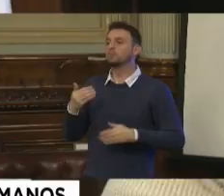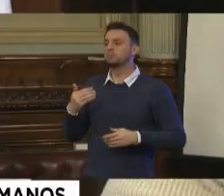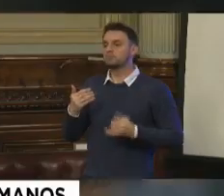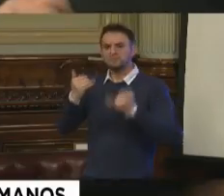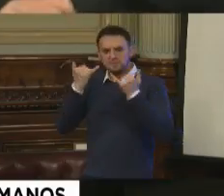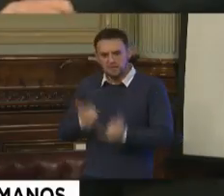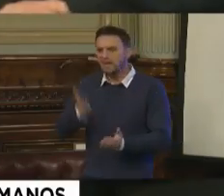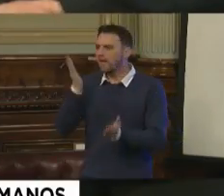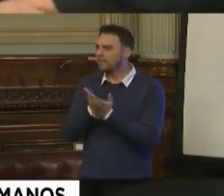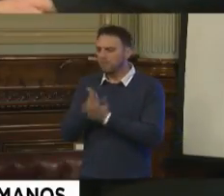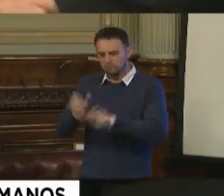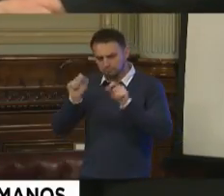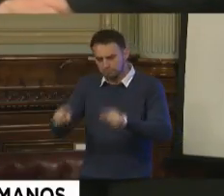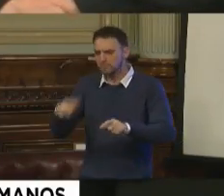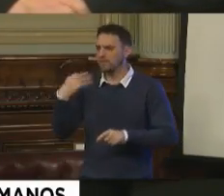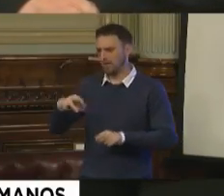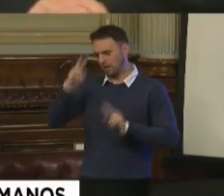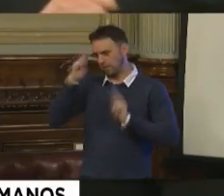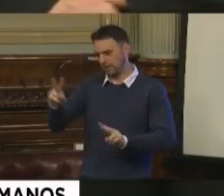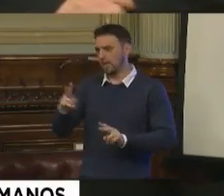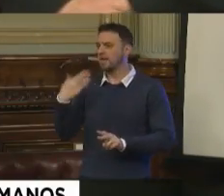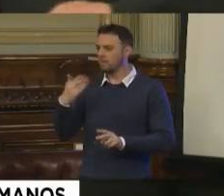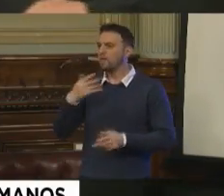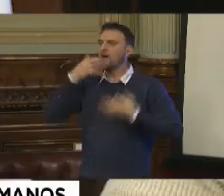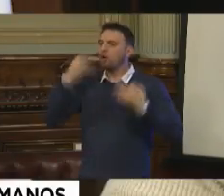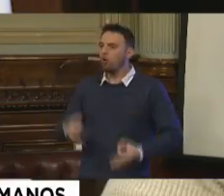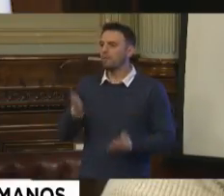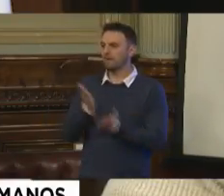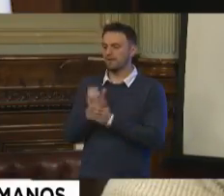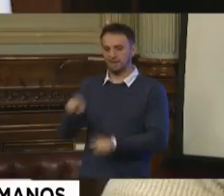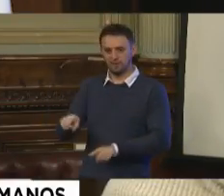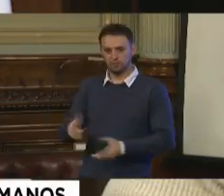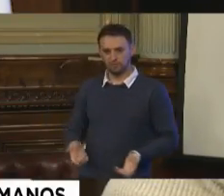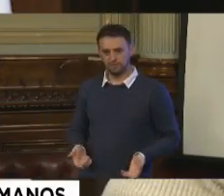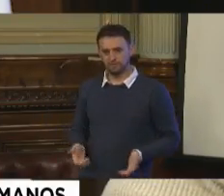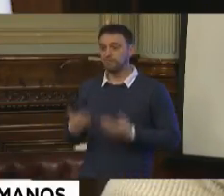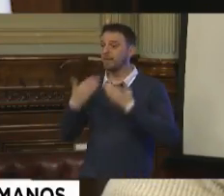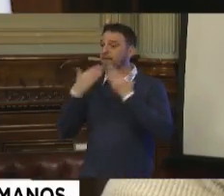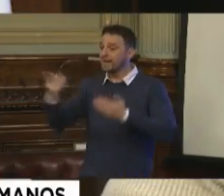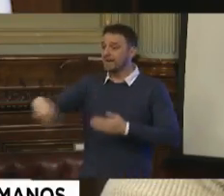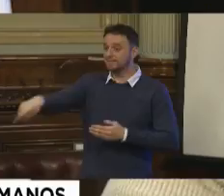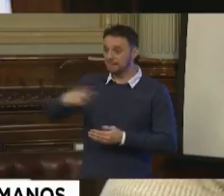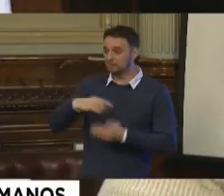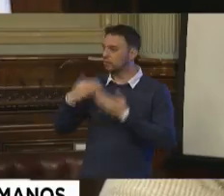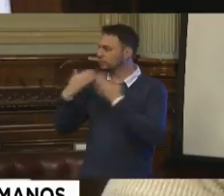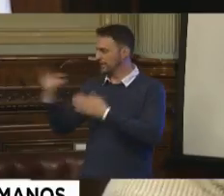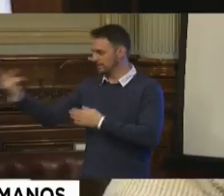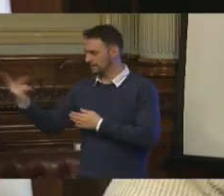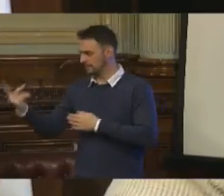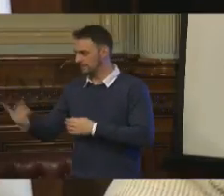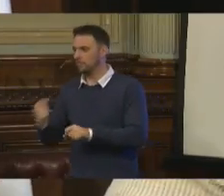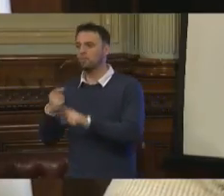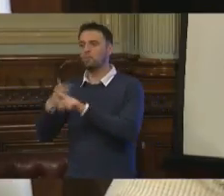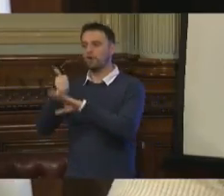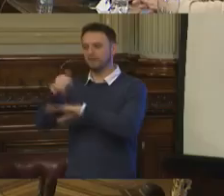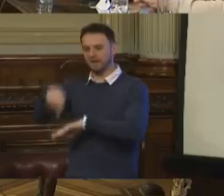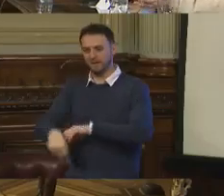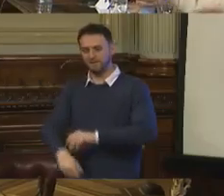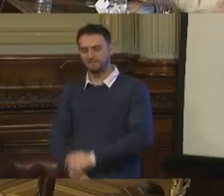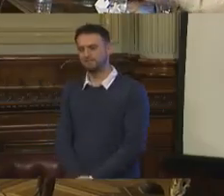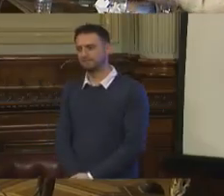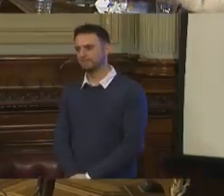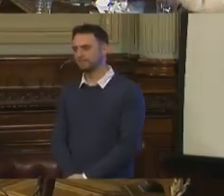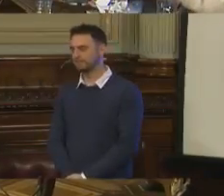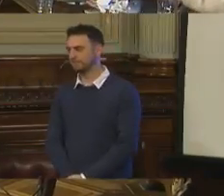tengan todo lo que realmente necesitan y puedan cumplirse sus derechos como corresponde así que gracias a todos y gracias santiago por estar